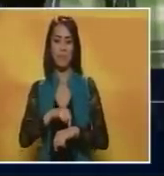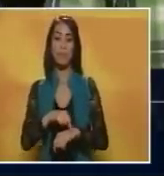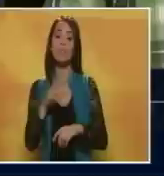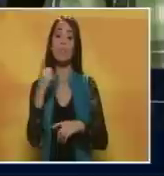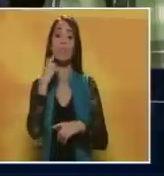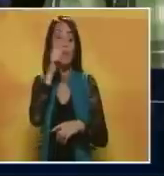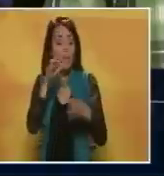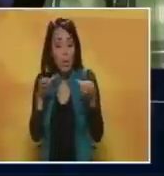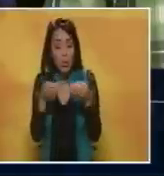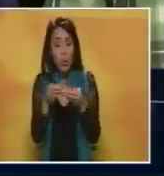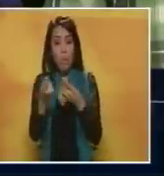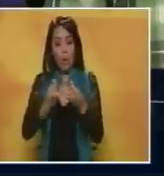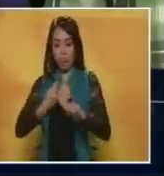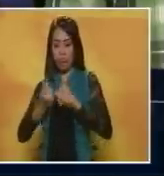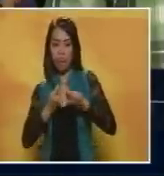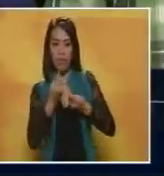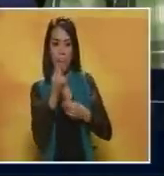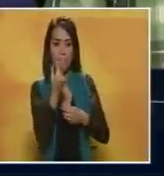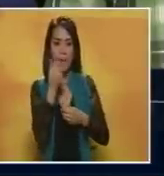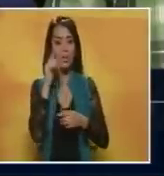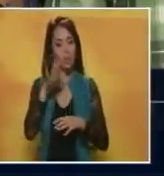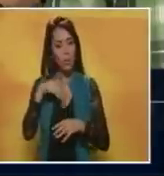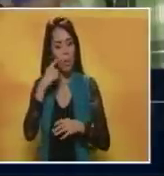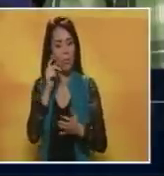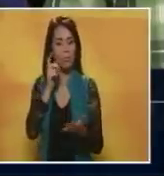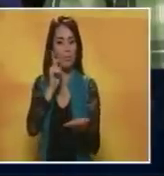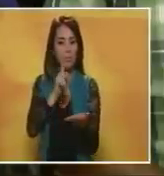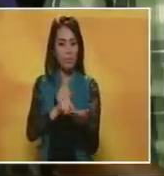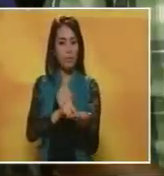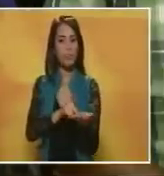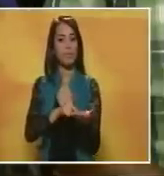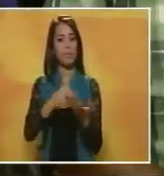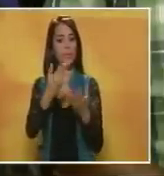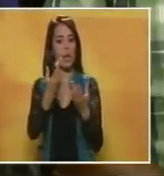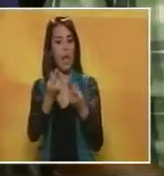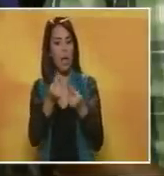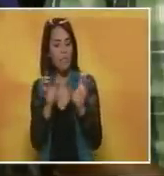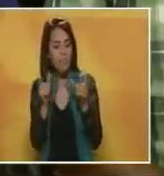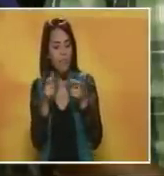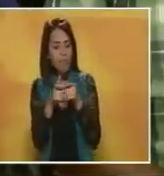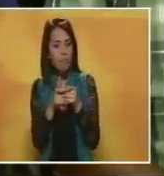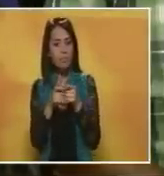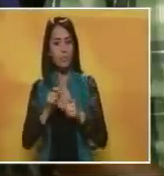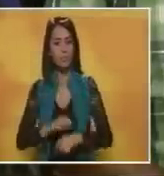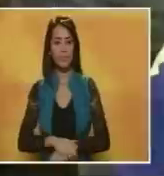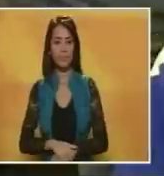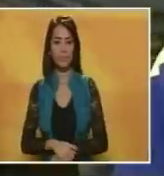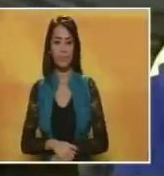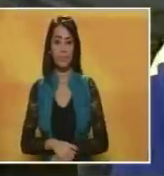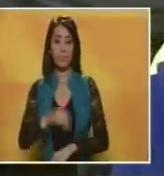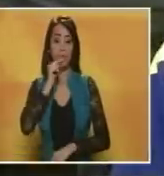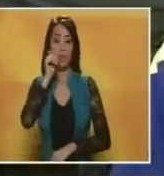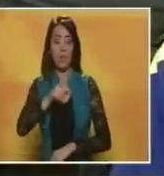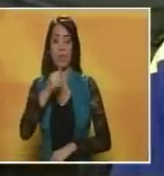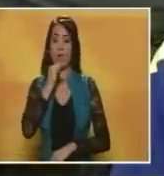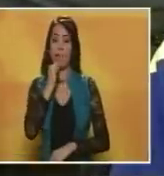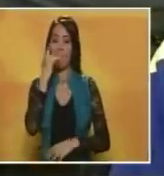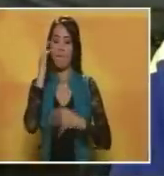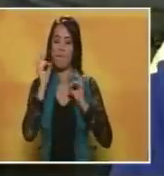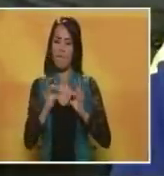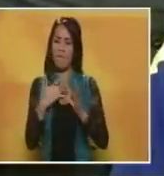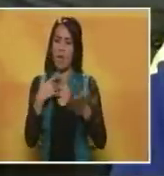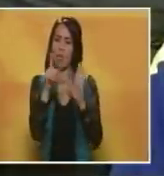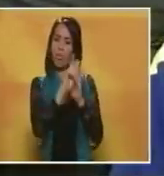de unificado puedan salir a contrarrestar cuán simosa estima que estas